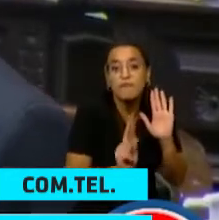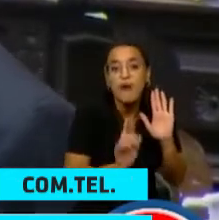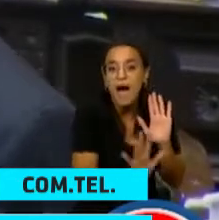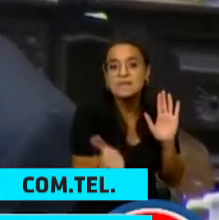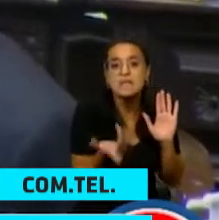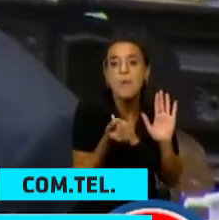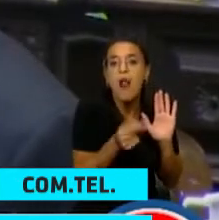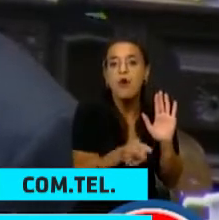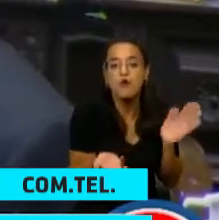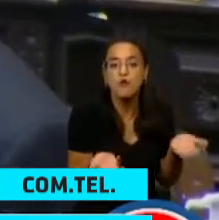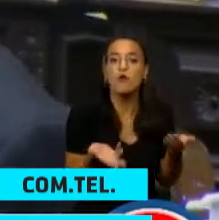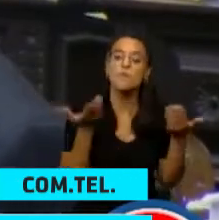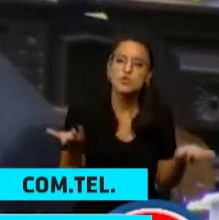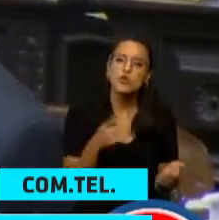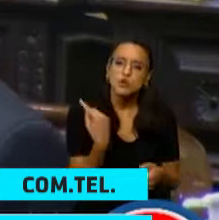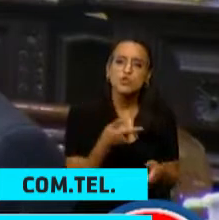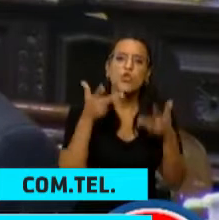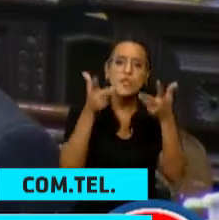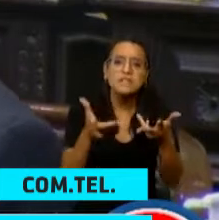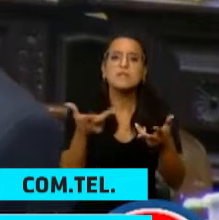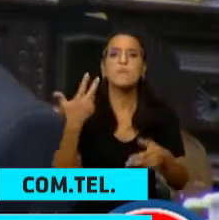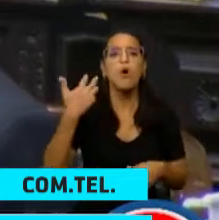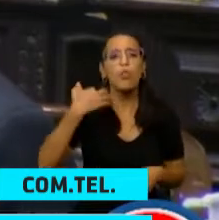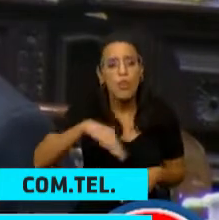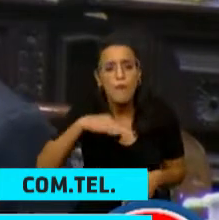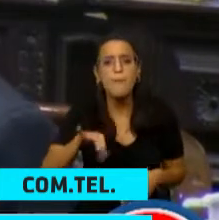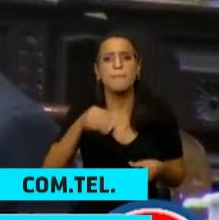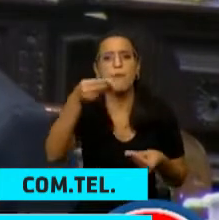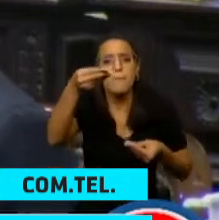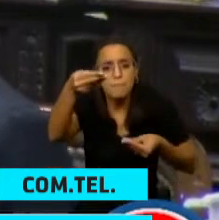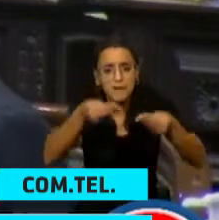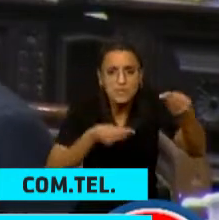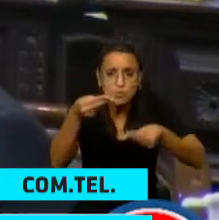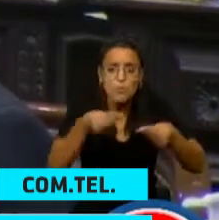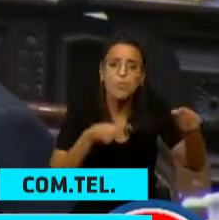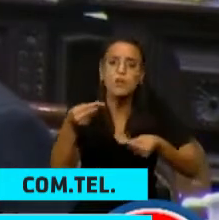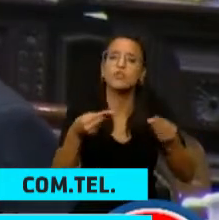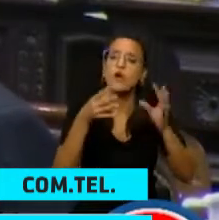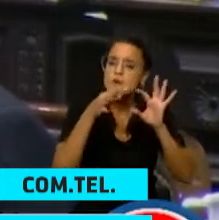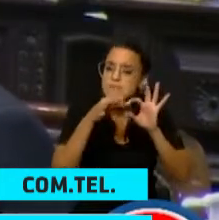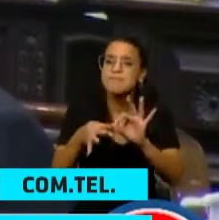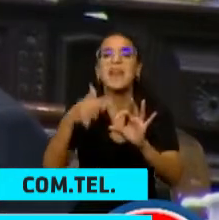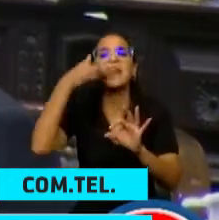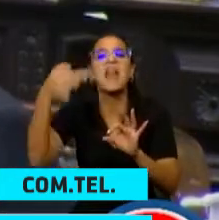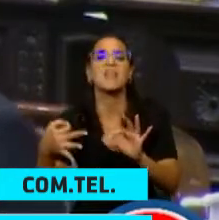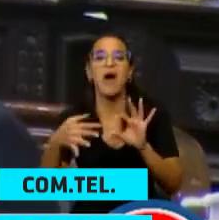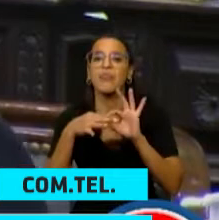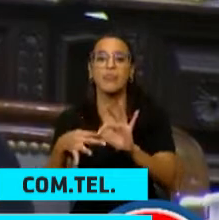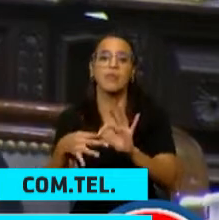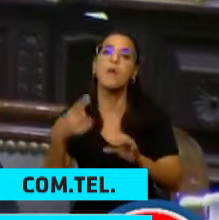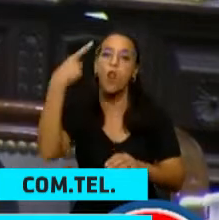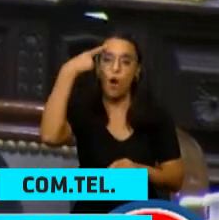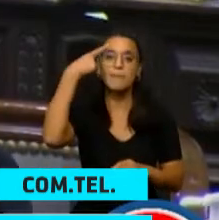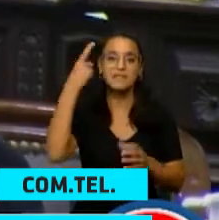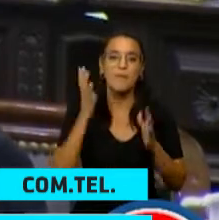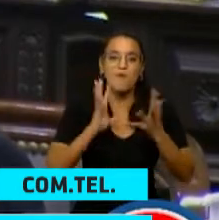la mayoría, que son 129, de ahí, al salir aprobado, va a ir a la Cámara de